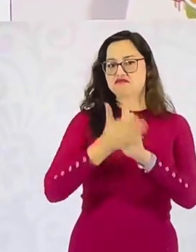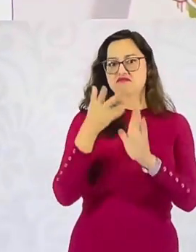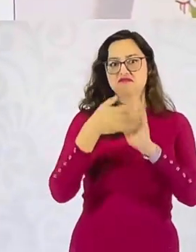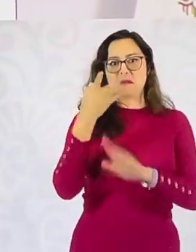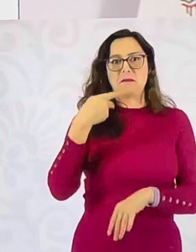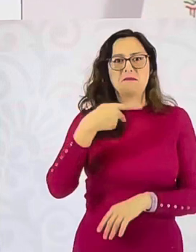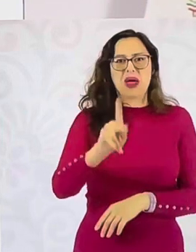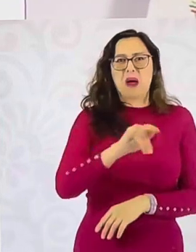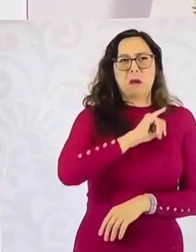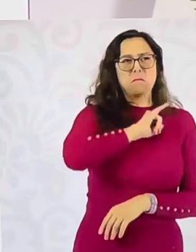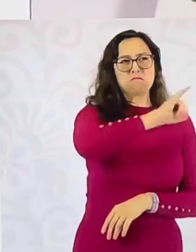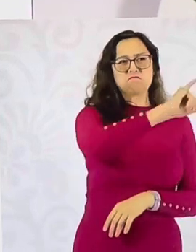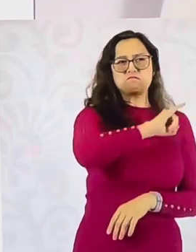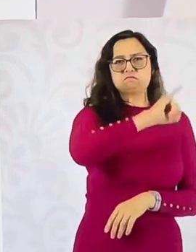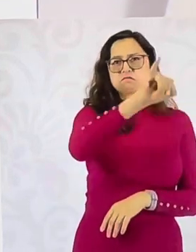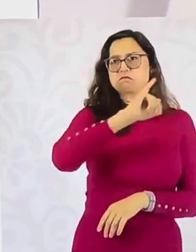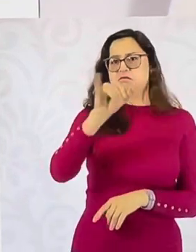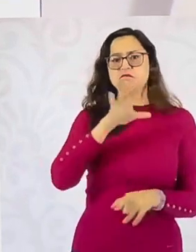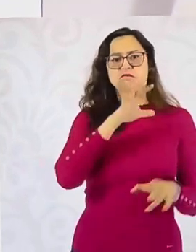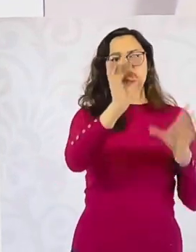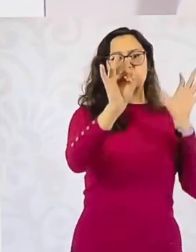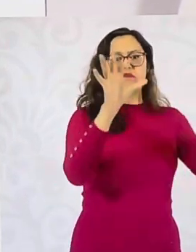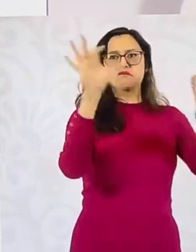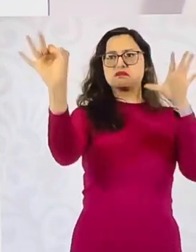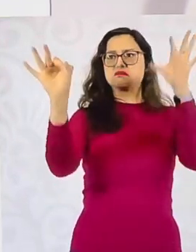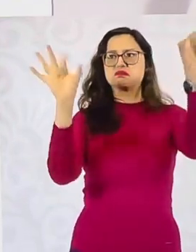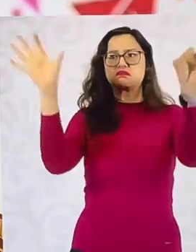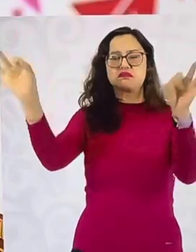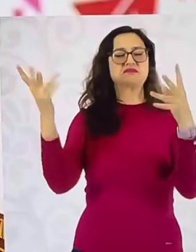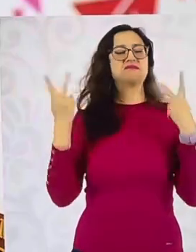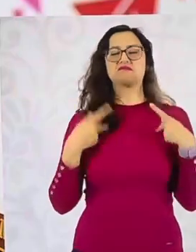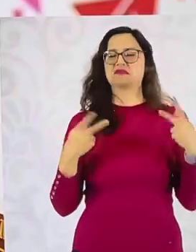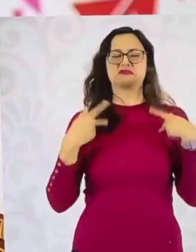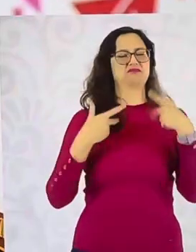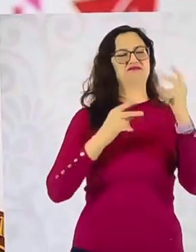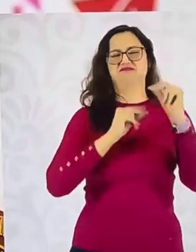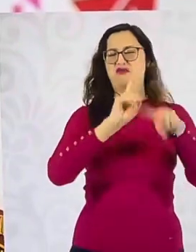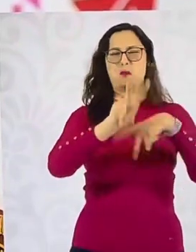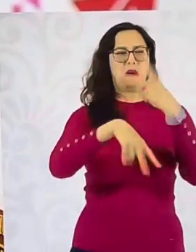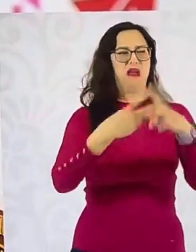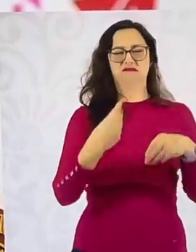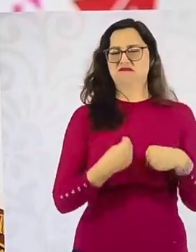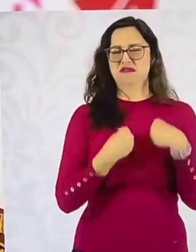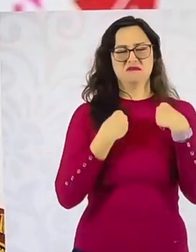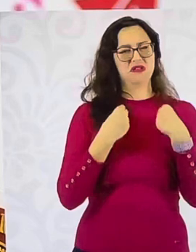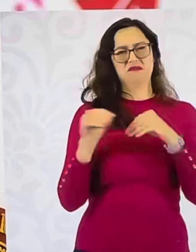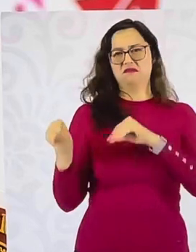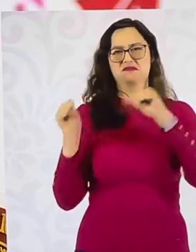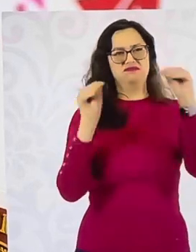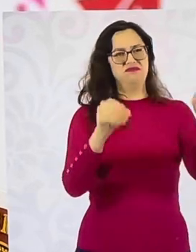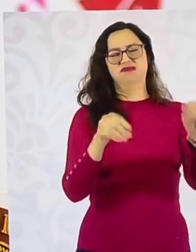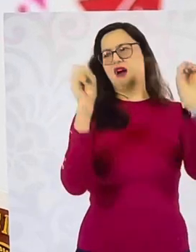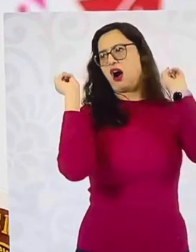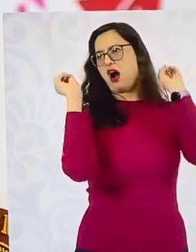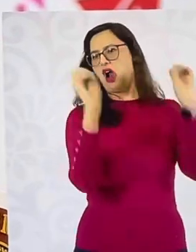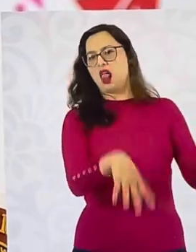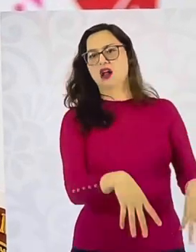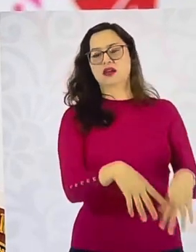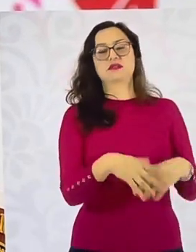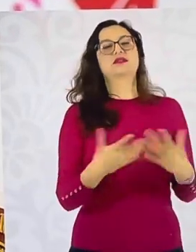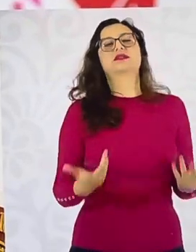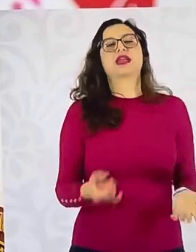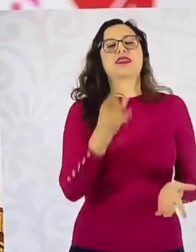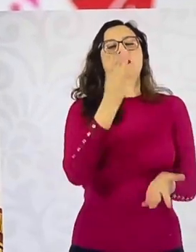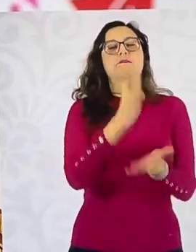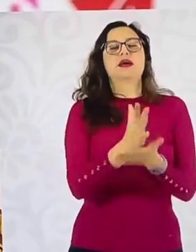centros de población y muchas de ellas fueron incluso abandonadas porque no tenían los servicios. Es decir, era más bien un negocio